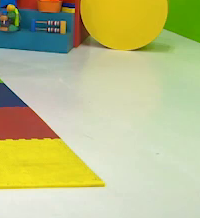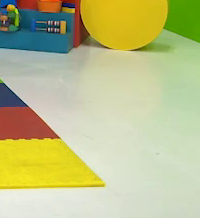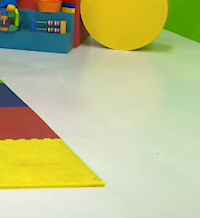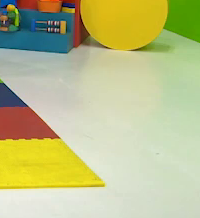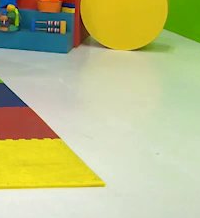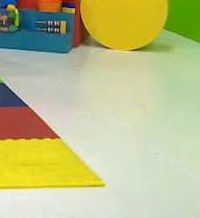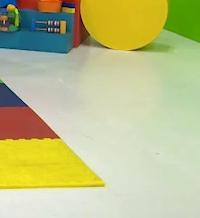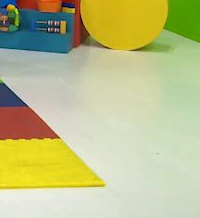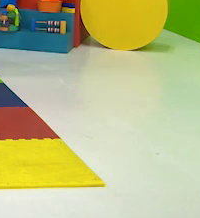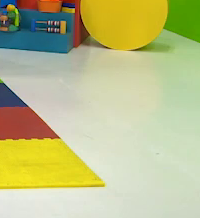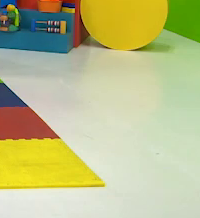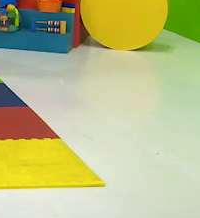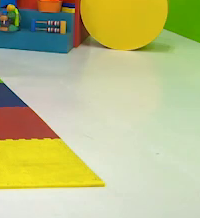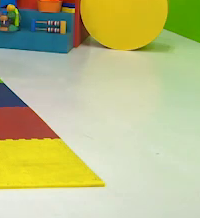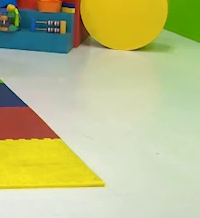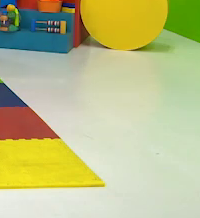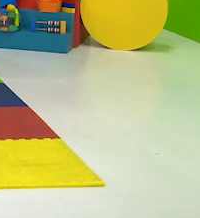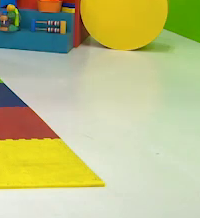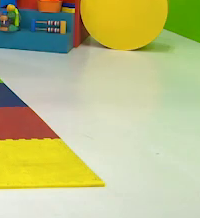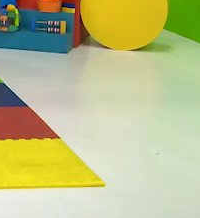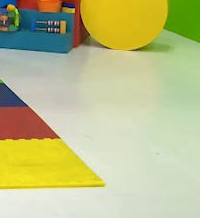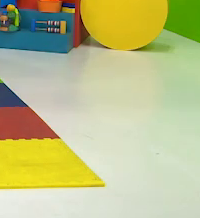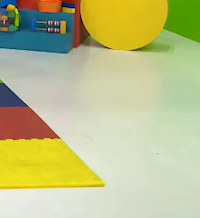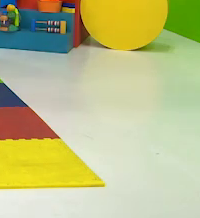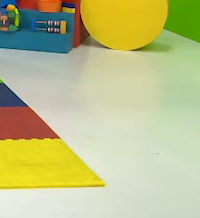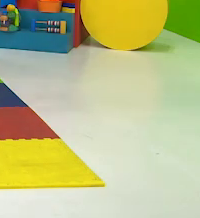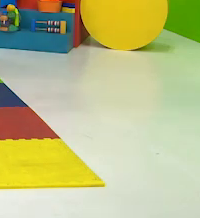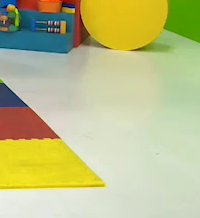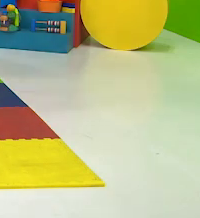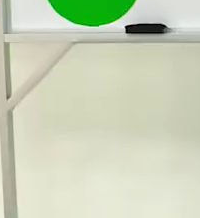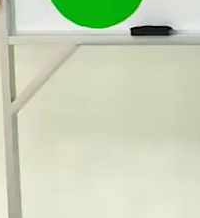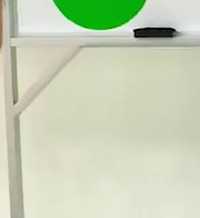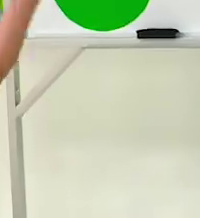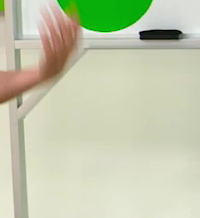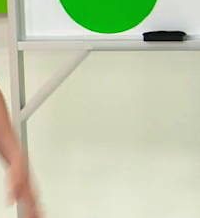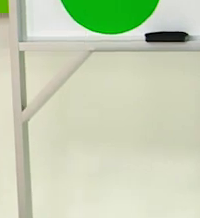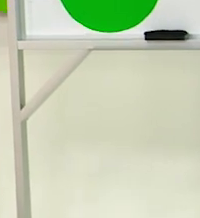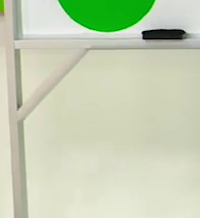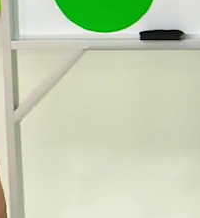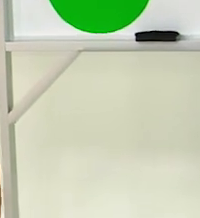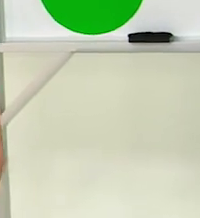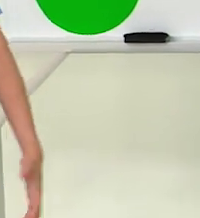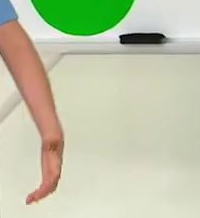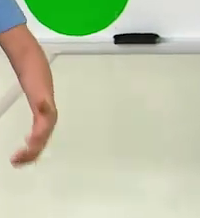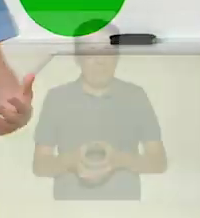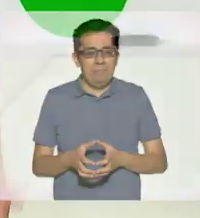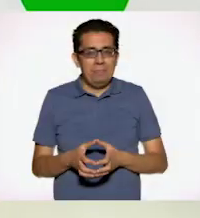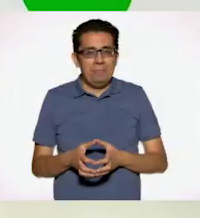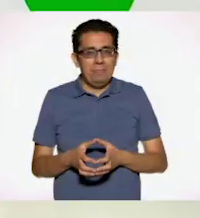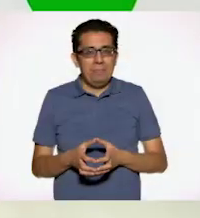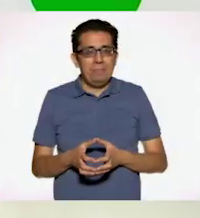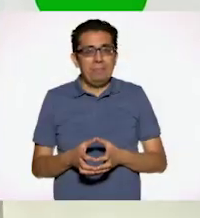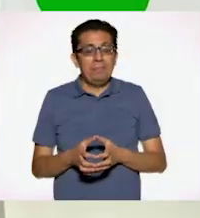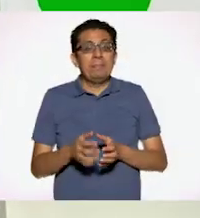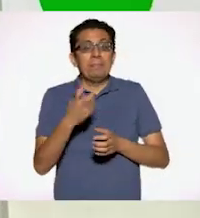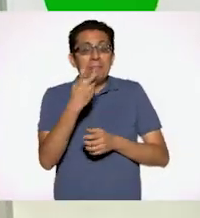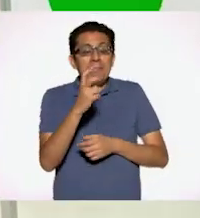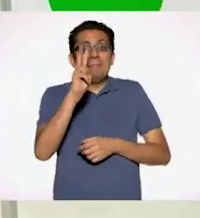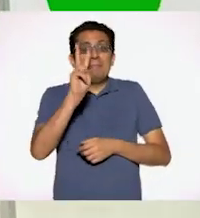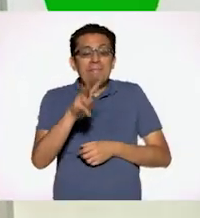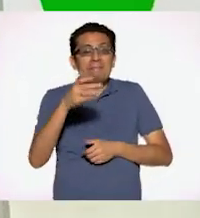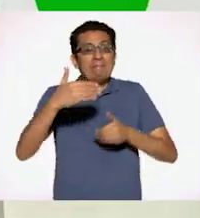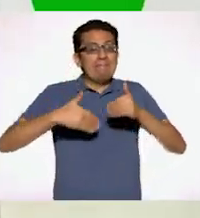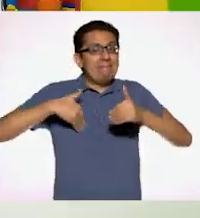¡Lo siento! ¡Te lo lancé muy lejos! ¡Wow! ¡Esto fue muy divertido, Hapsiri!